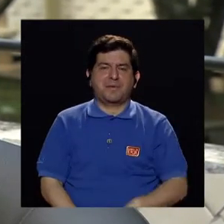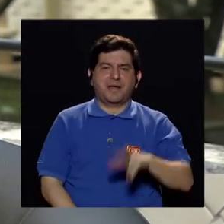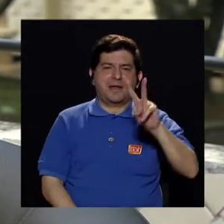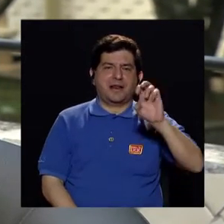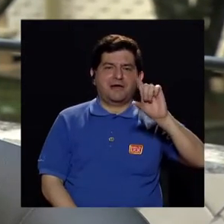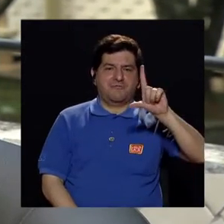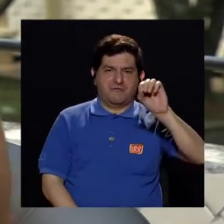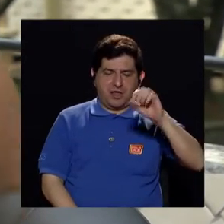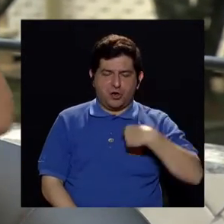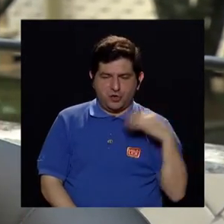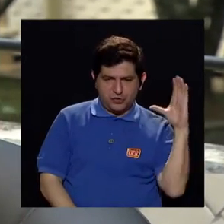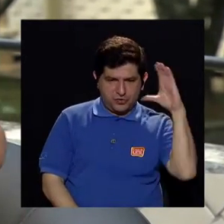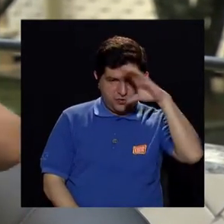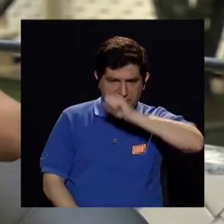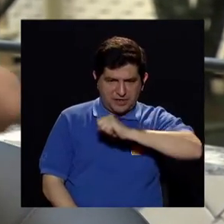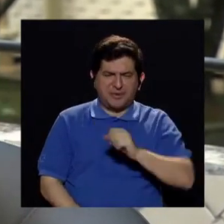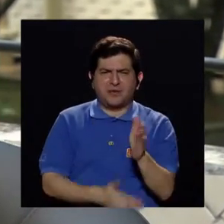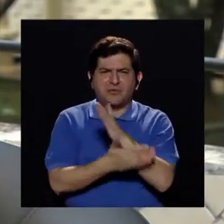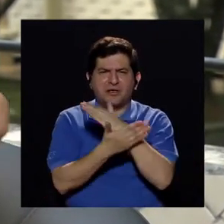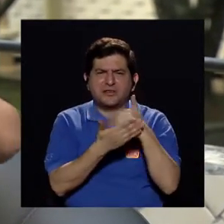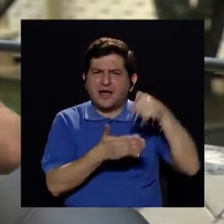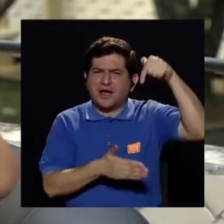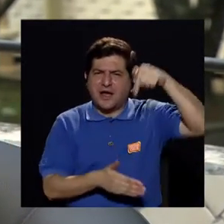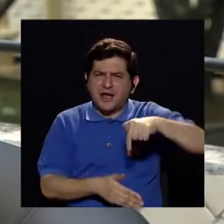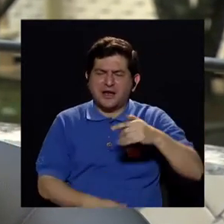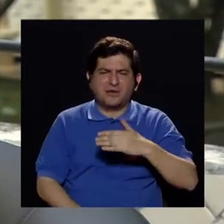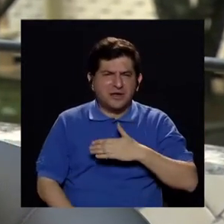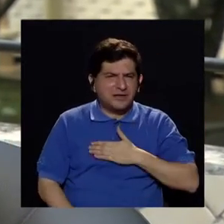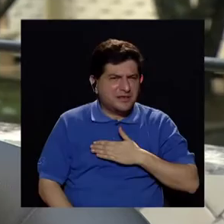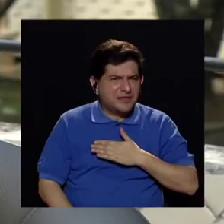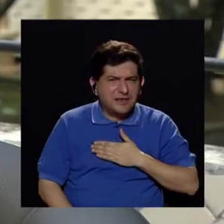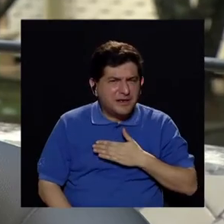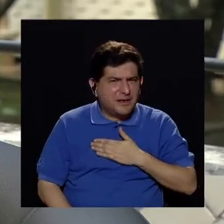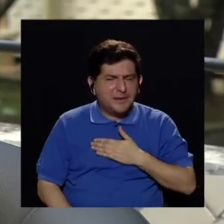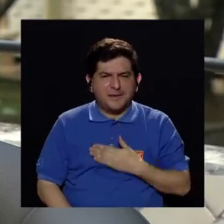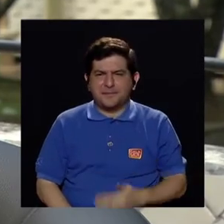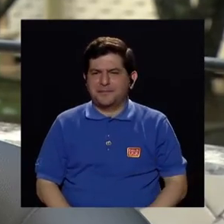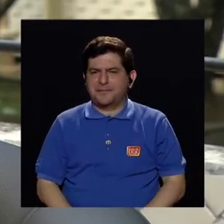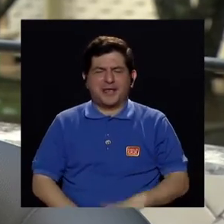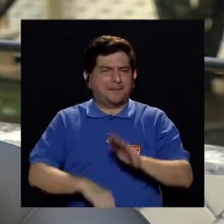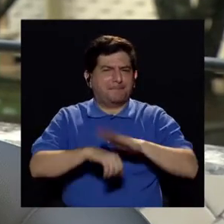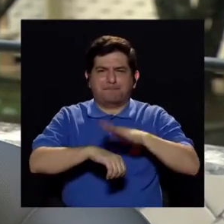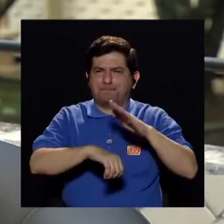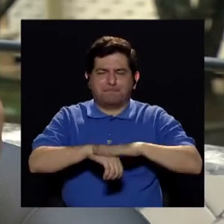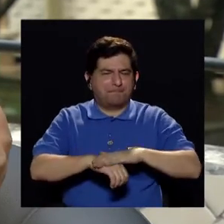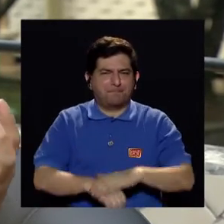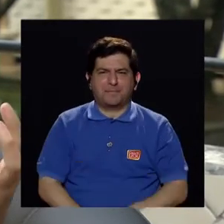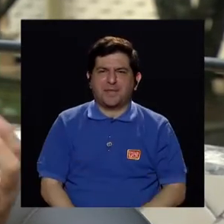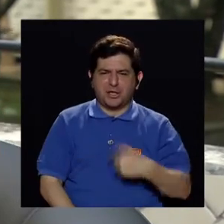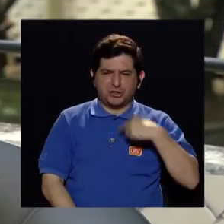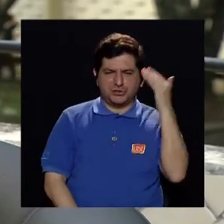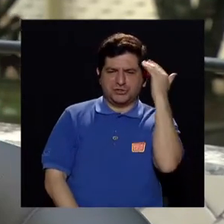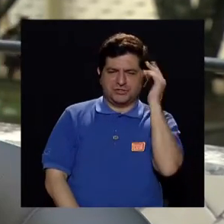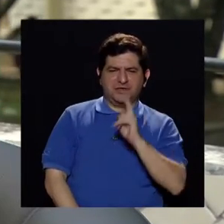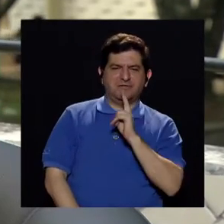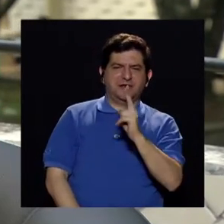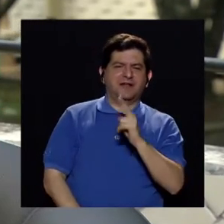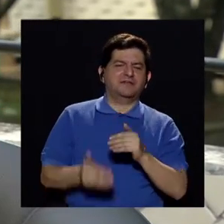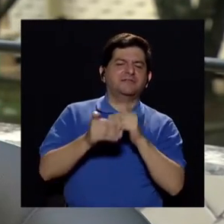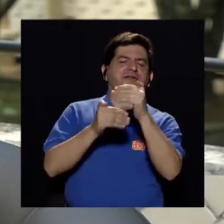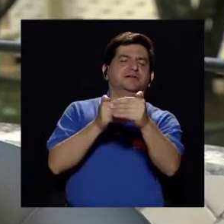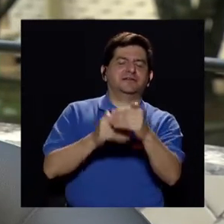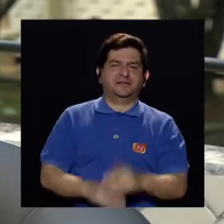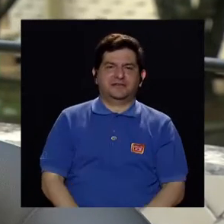velo, es darme cuenta que hay algo aquí que me está, no me está permitiendo saber la verdad